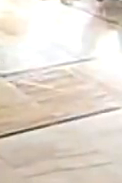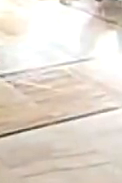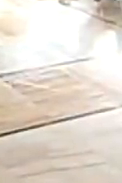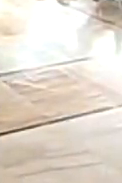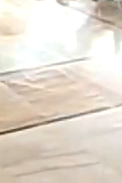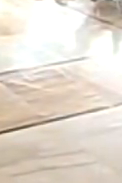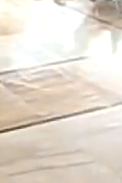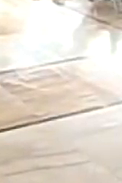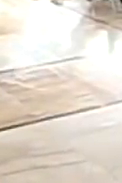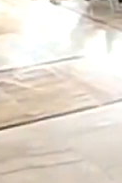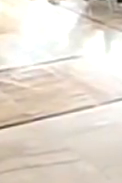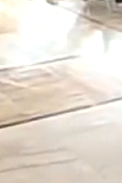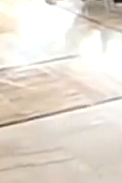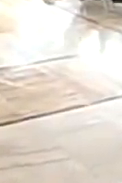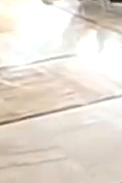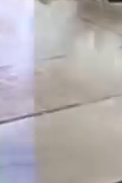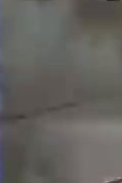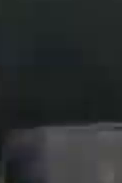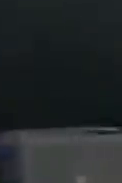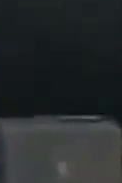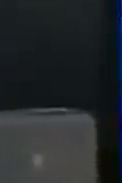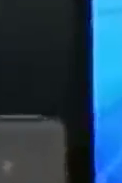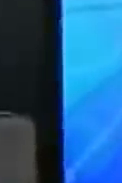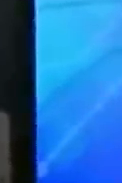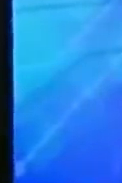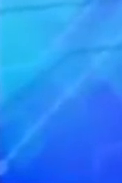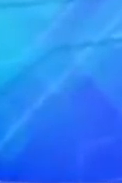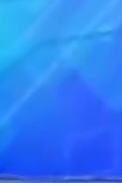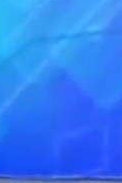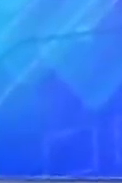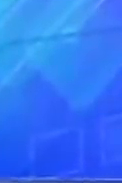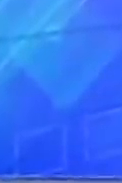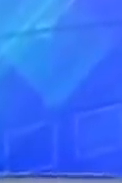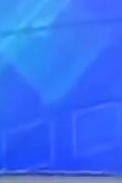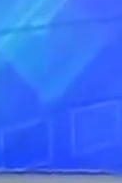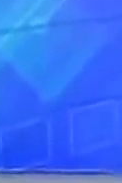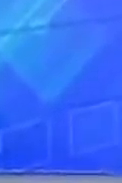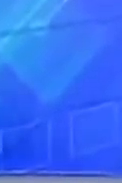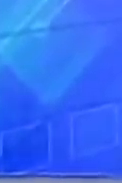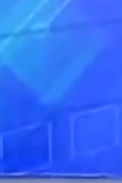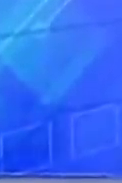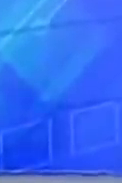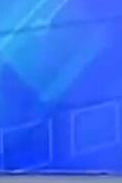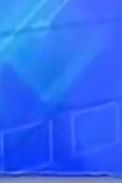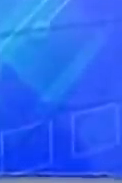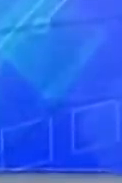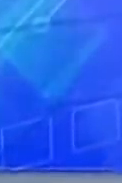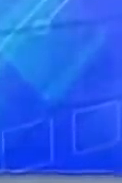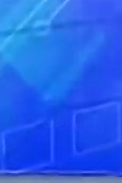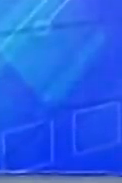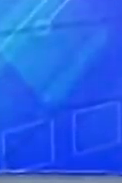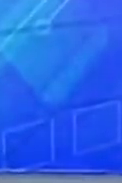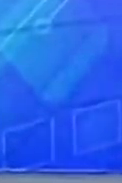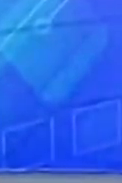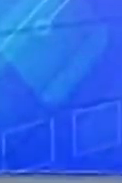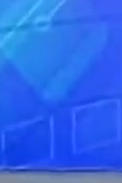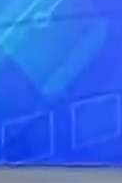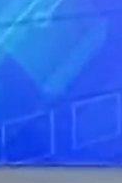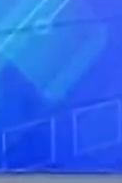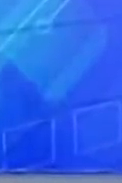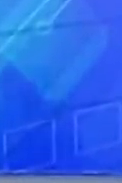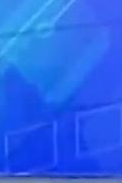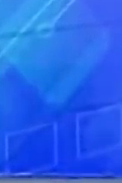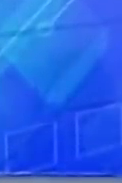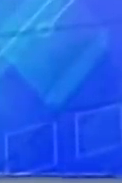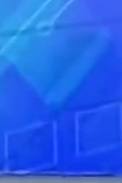producción nacional. La jornada la lidera el presidente constitucional de la República Bolivariana de Venezuela, Nicolás Maduro